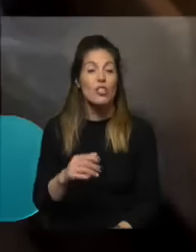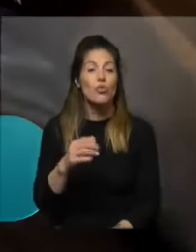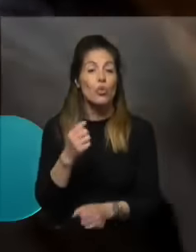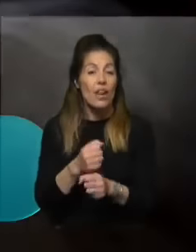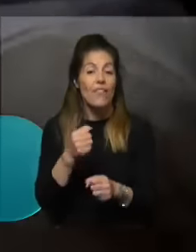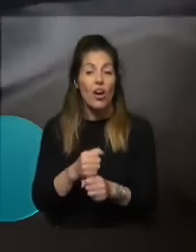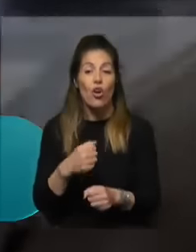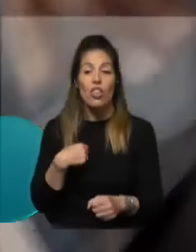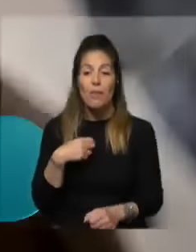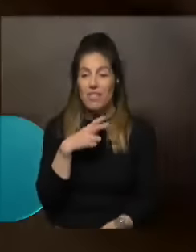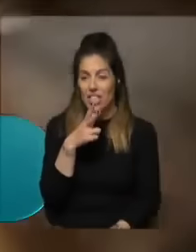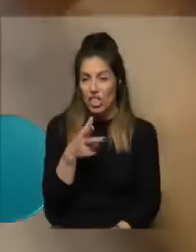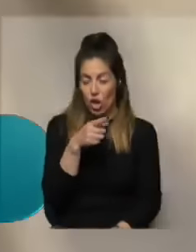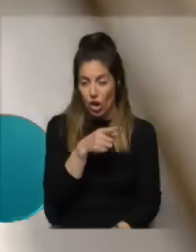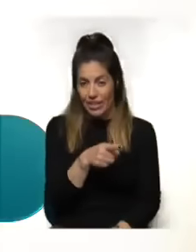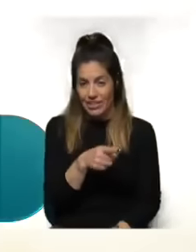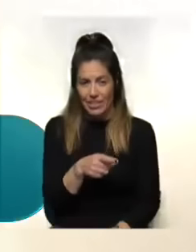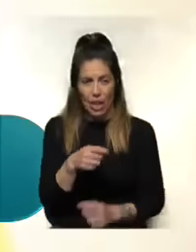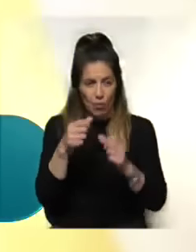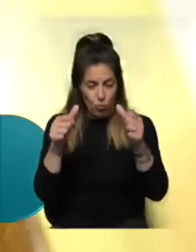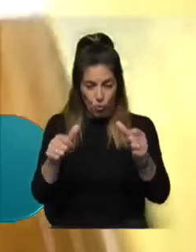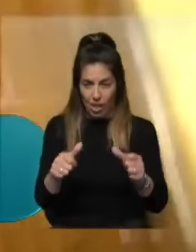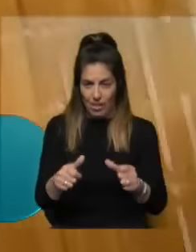ahí ese muralcito.